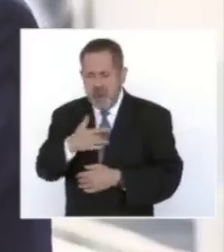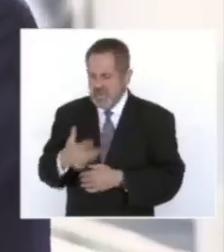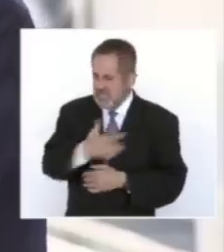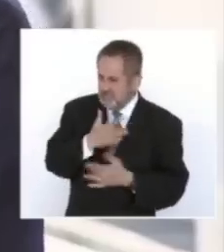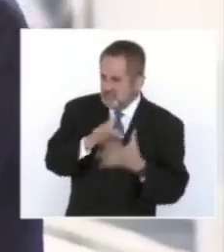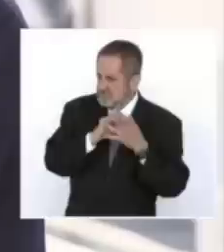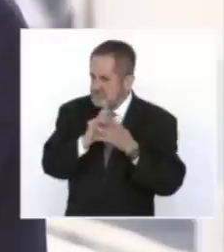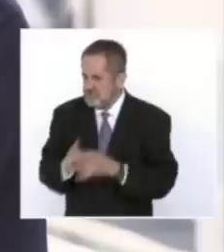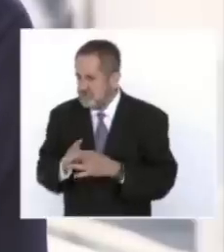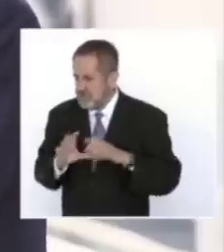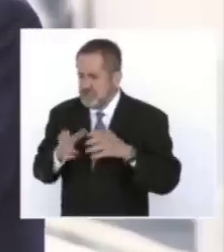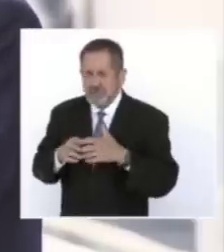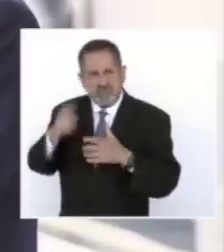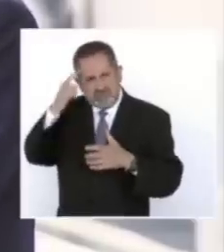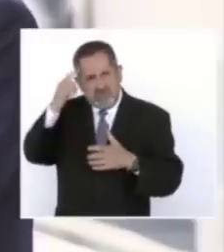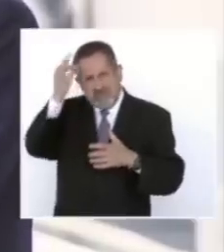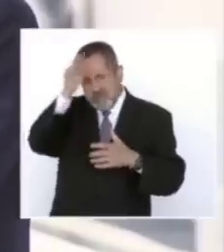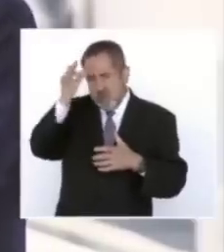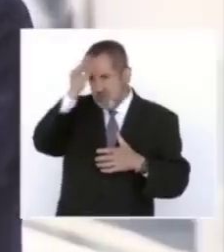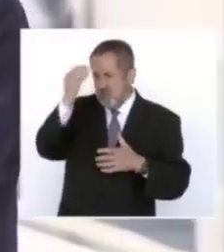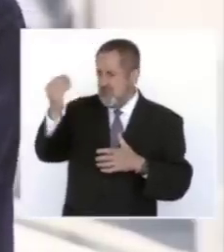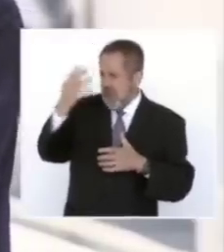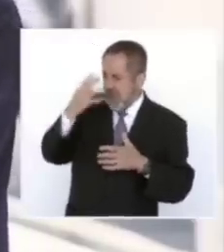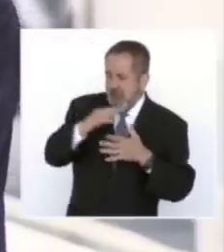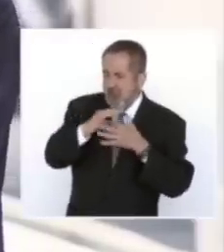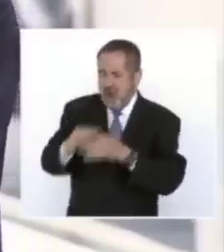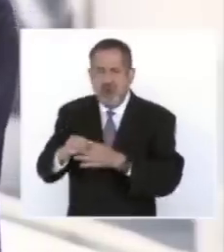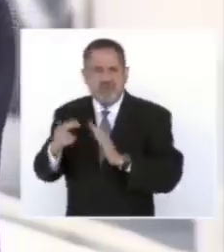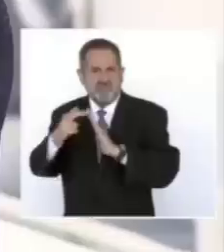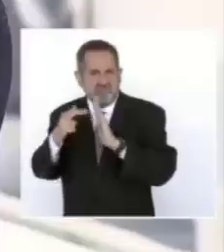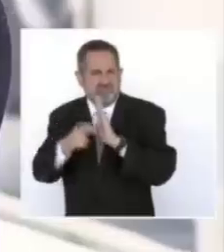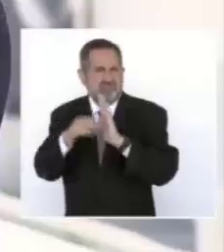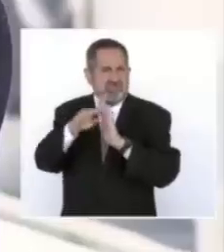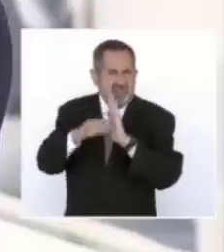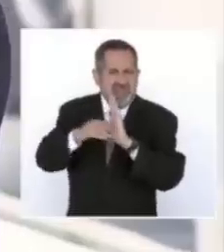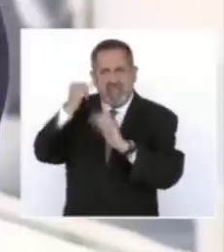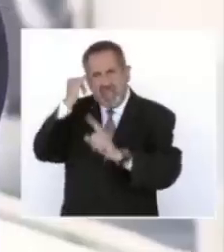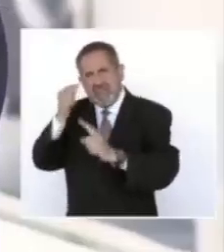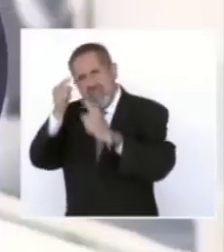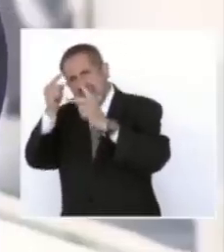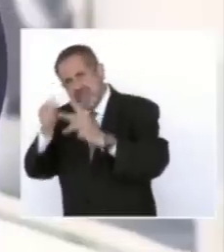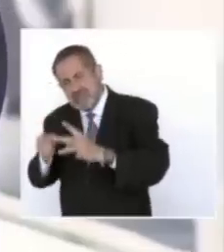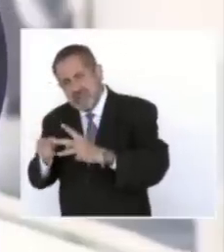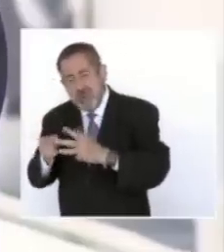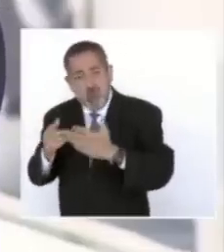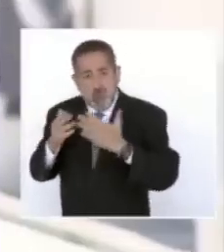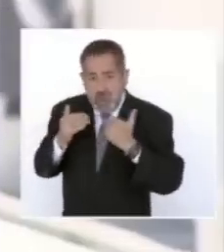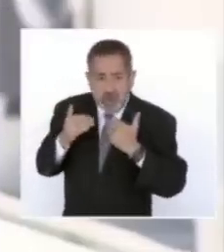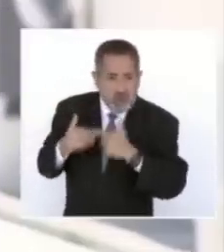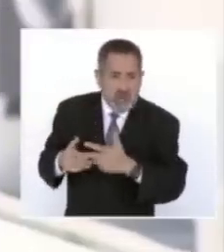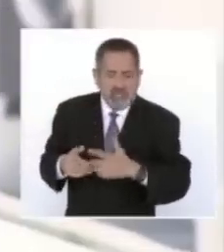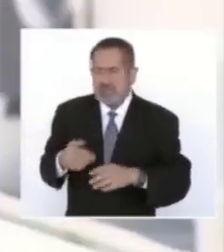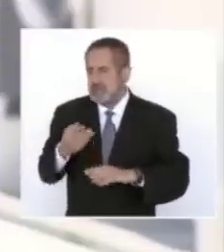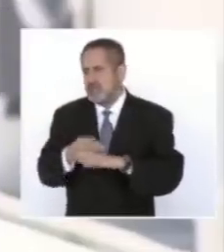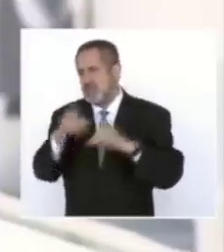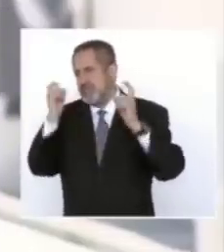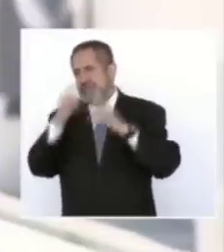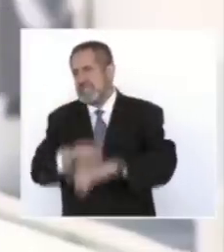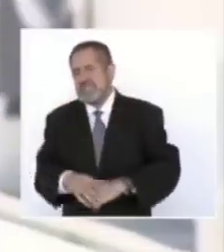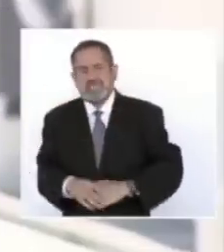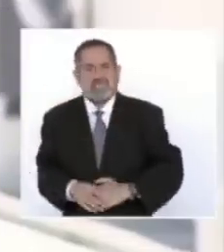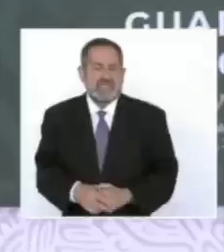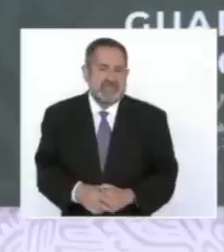mística, si no hay una doctrina, si no hay principios, si no hay ideales, es muy difícil